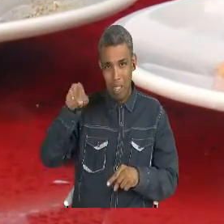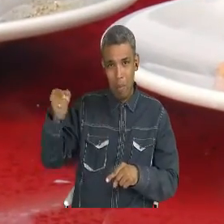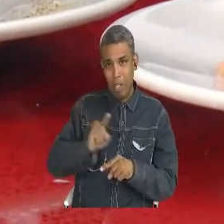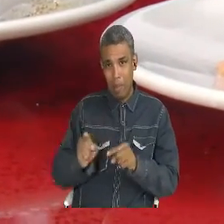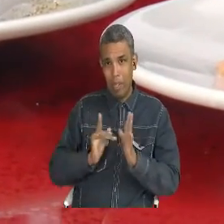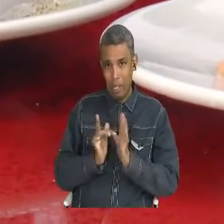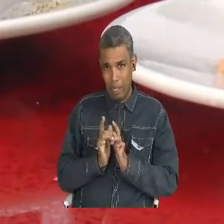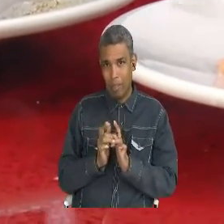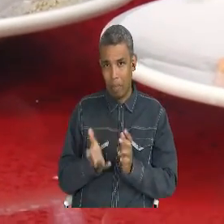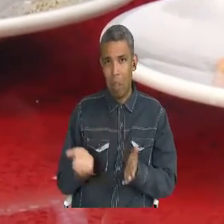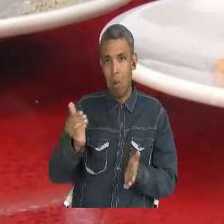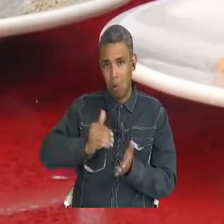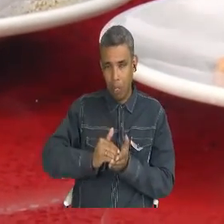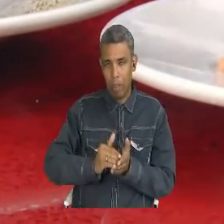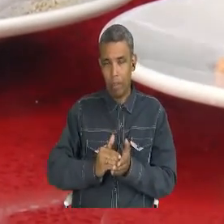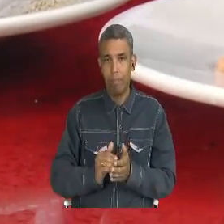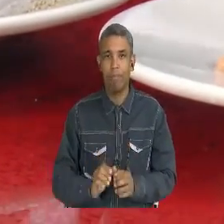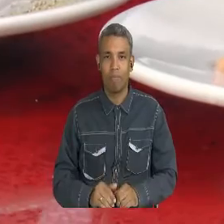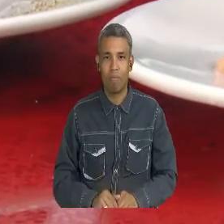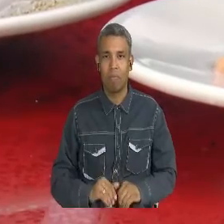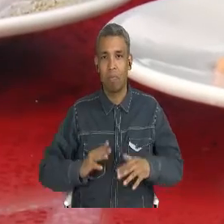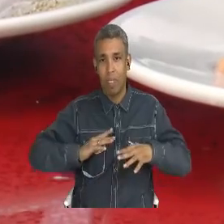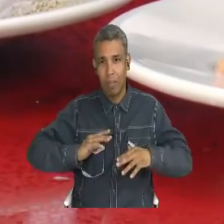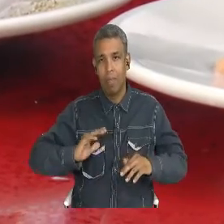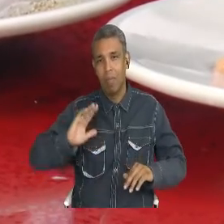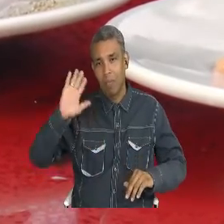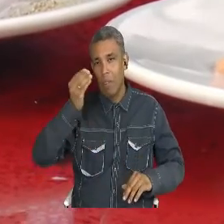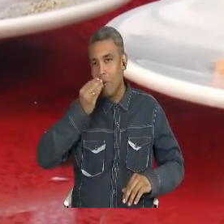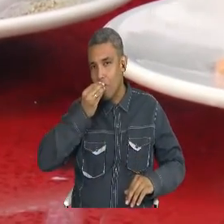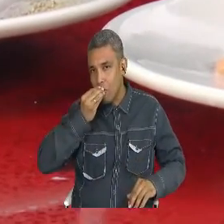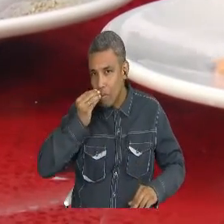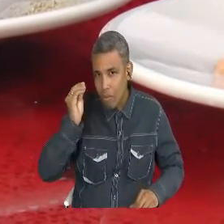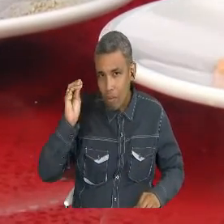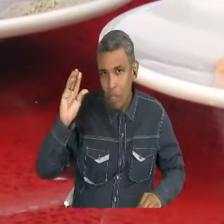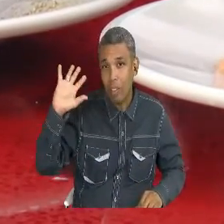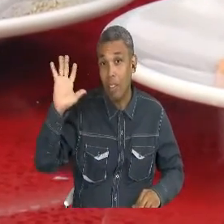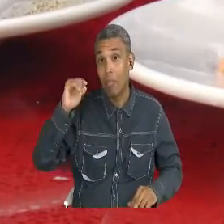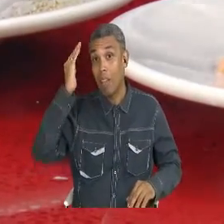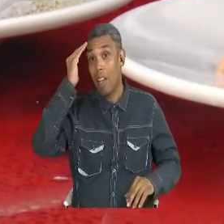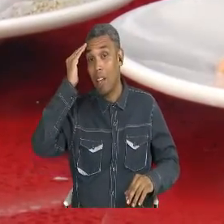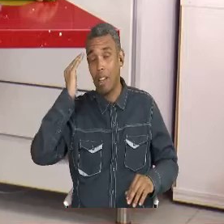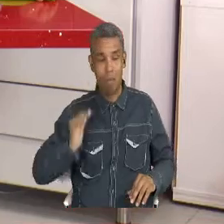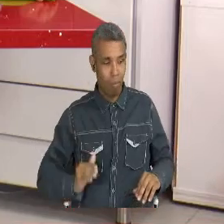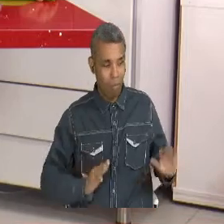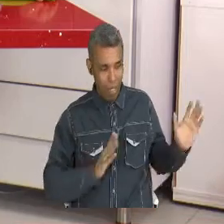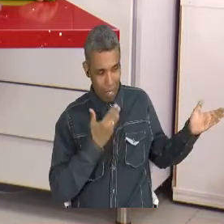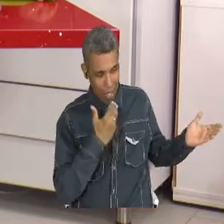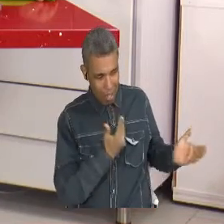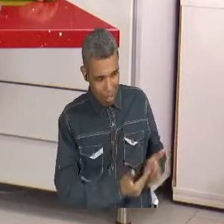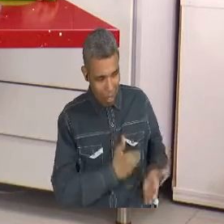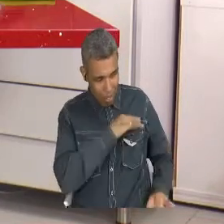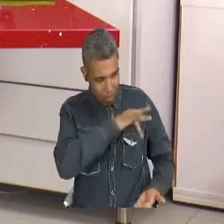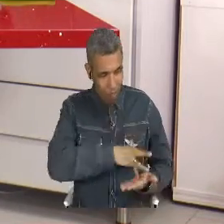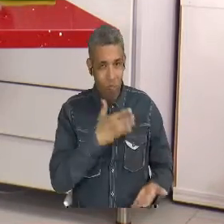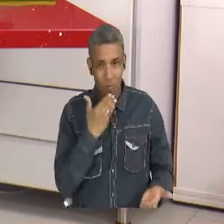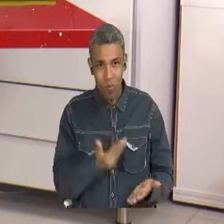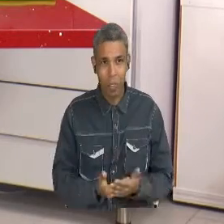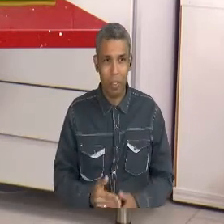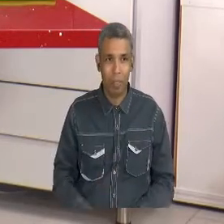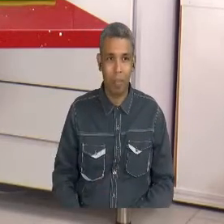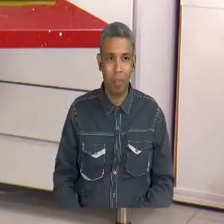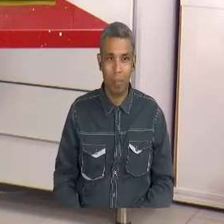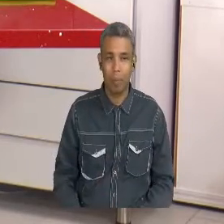para que ustedes se conecten regresando de vacaciones. Un besito y ya saben ustedes, ya, Víctor, qué pena, muchísimas gracias por habernos acompañado hoy. Listo.